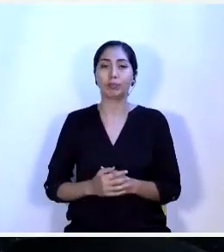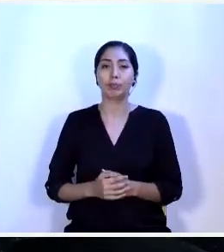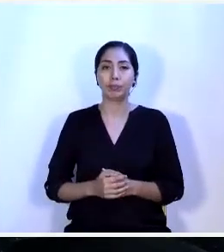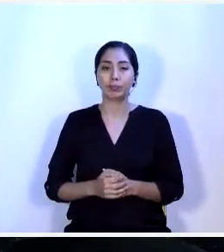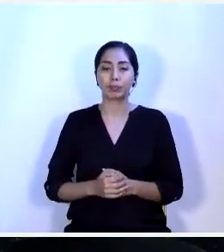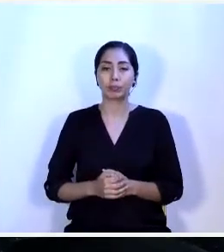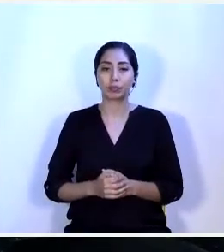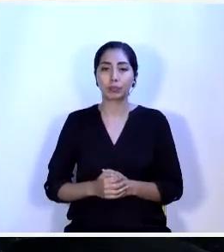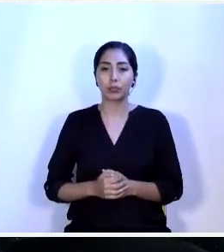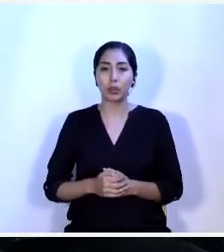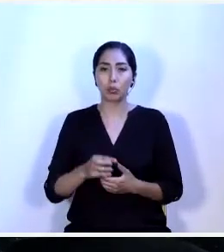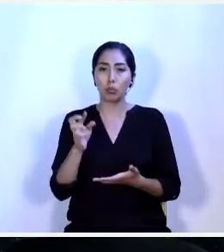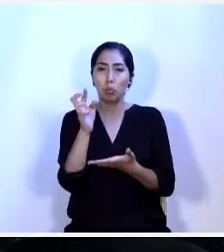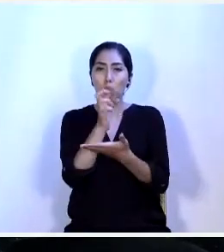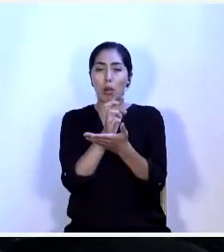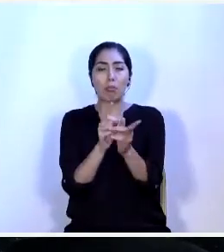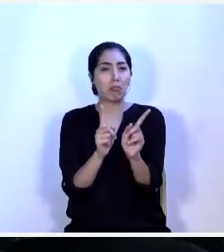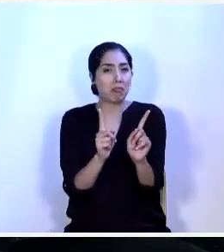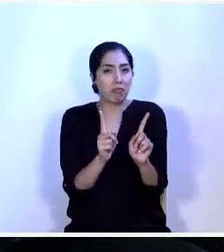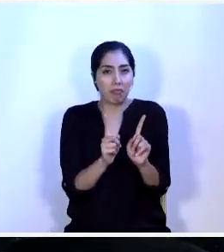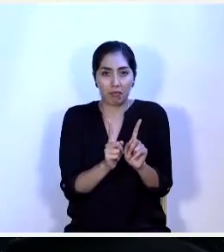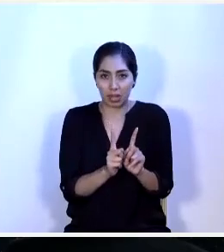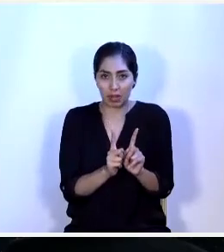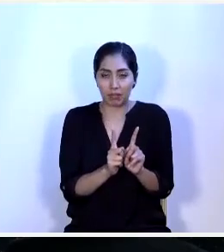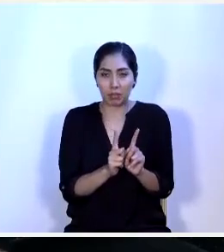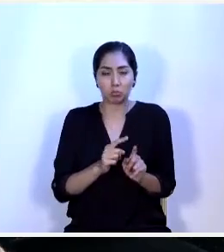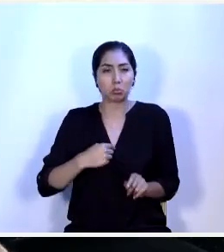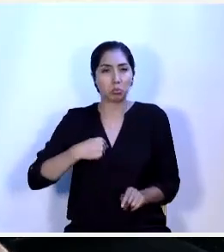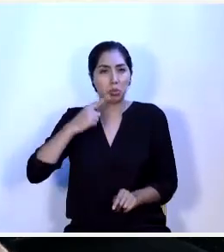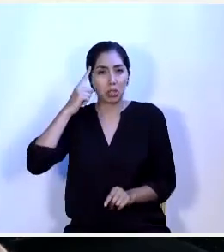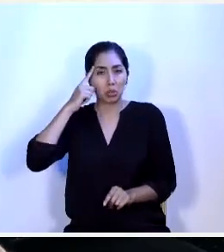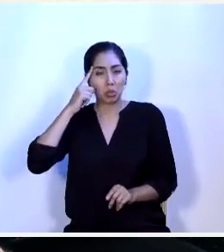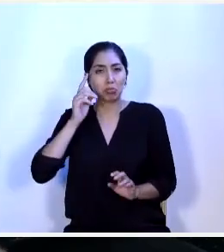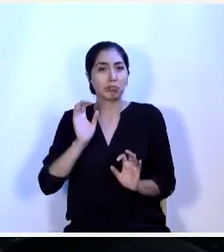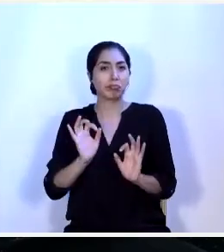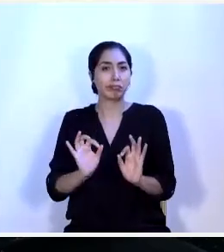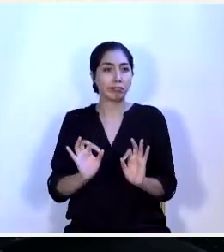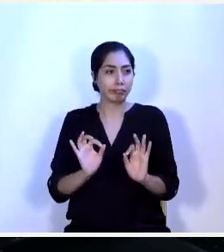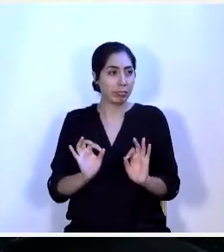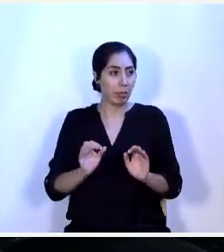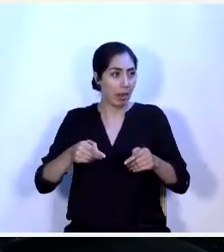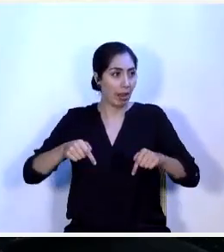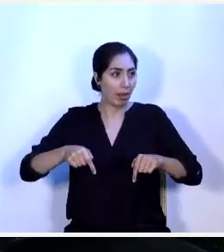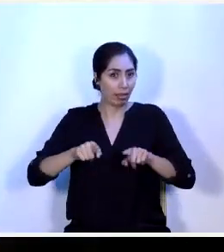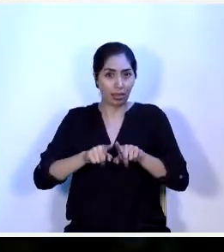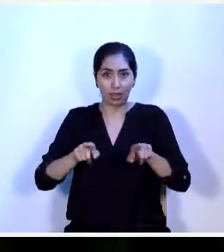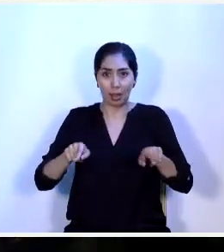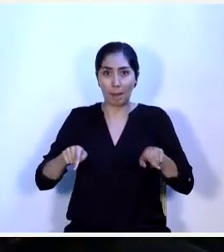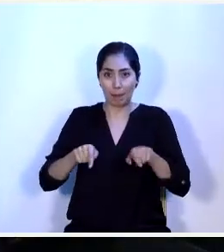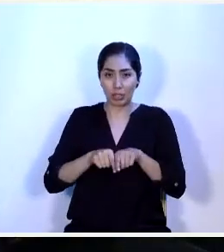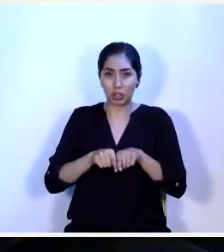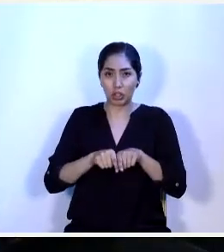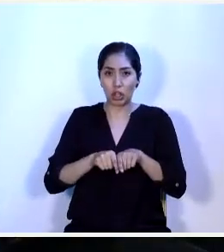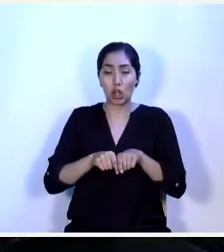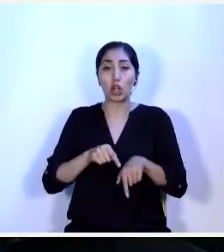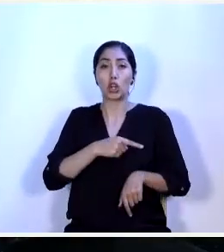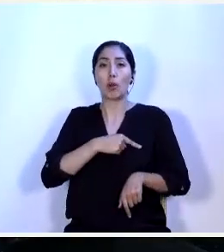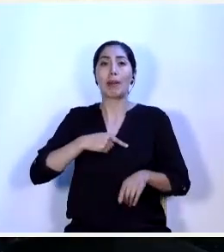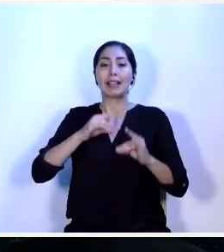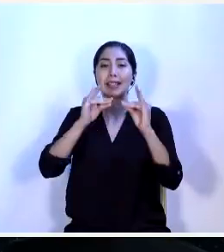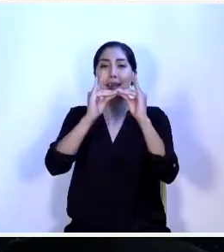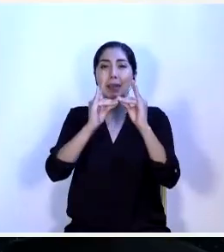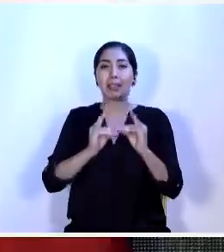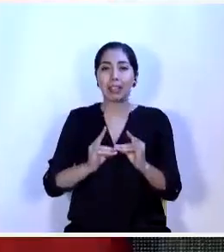un poema breve que creo es muy pertinente para un espacio como este, que se llama Cementerio de Punta Arenas, del lugar de